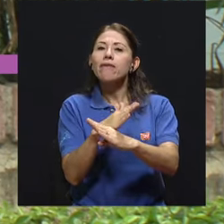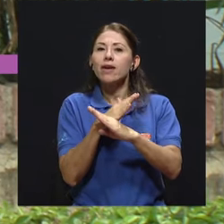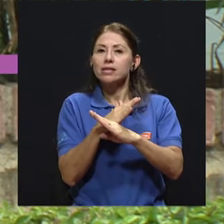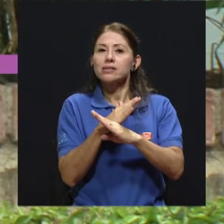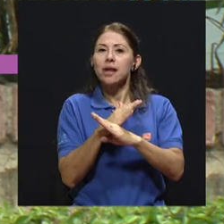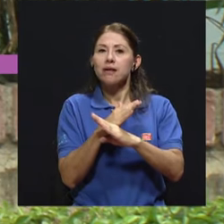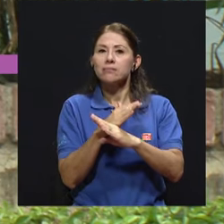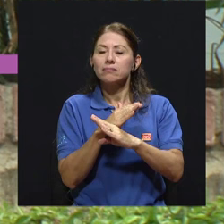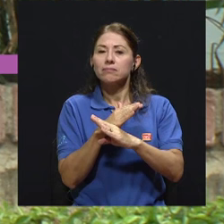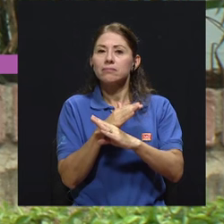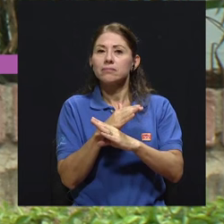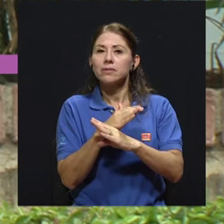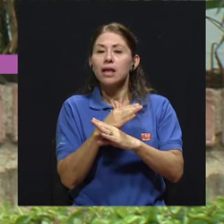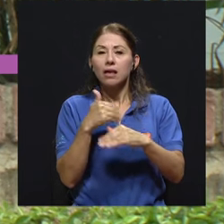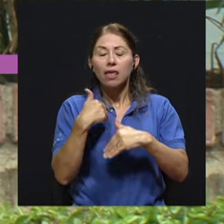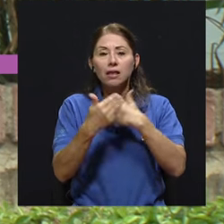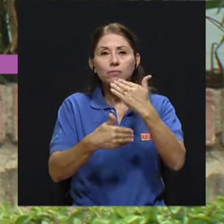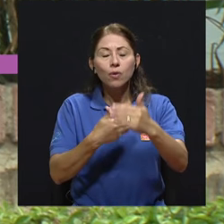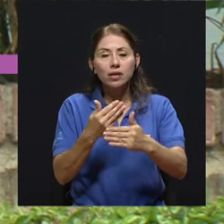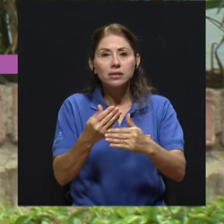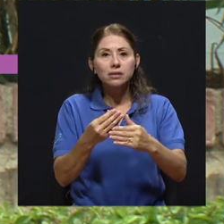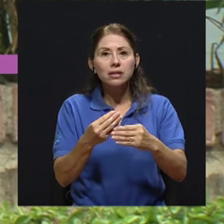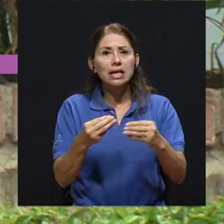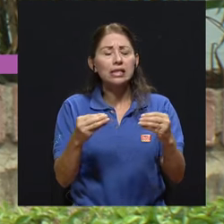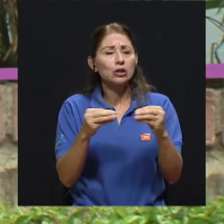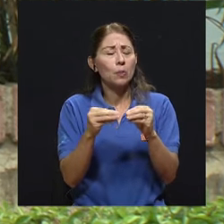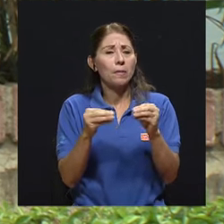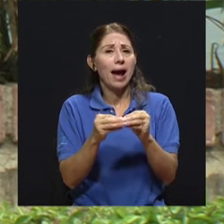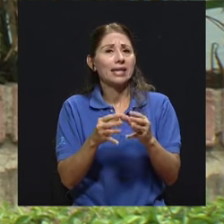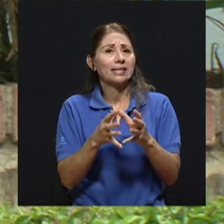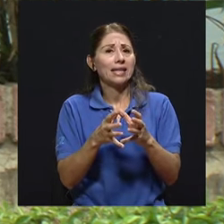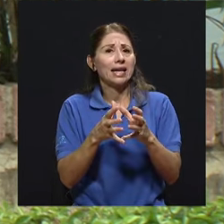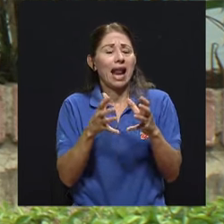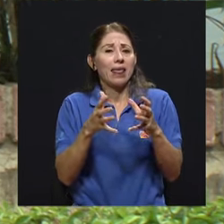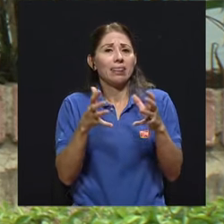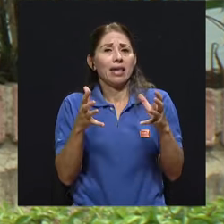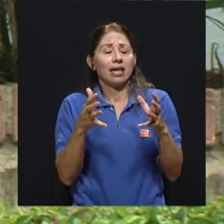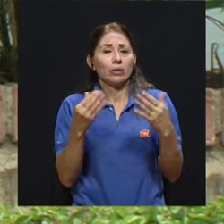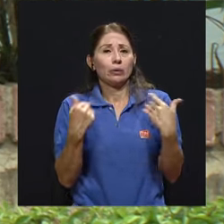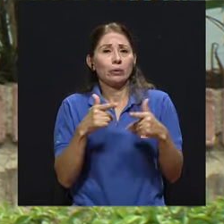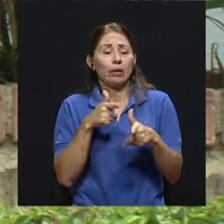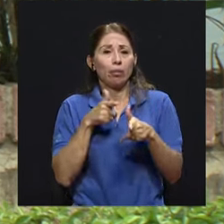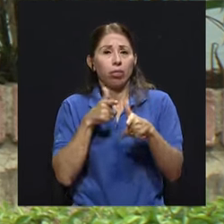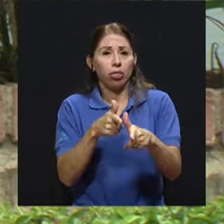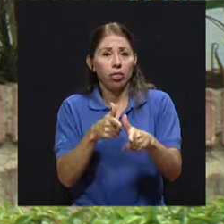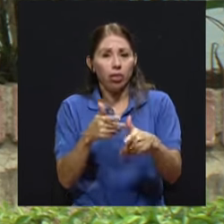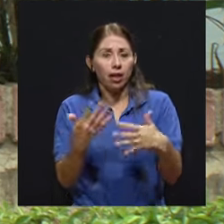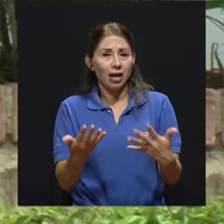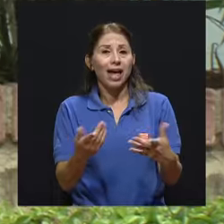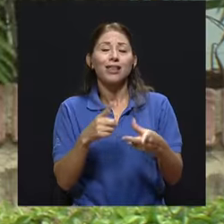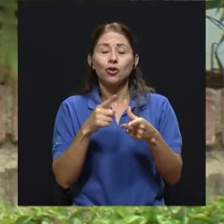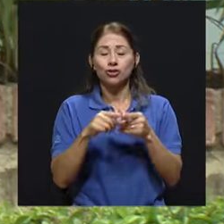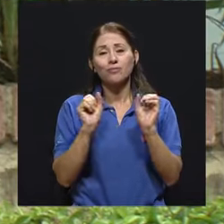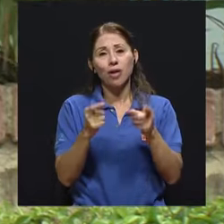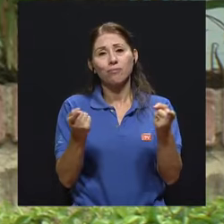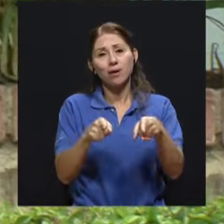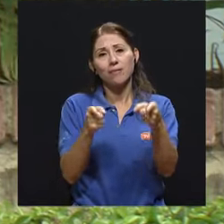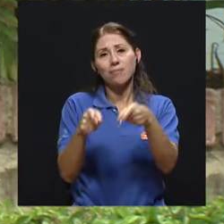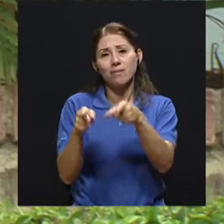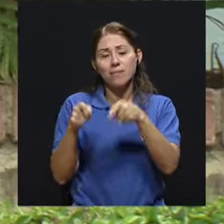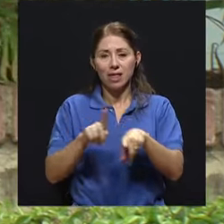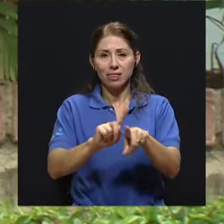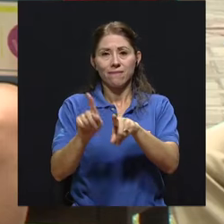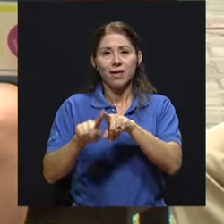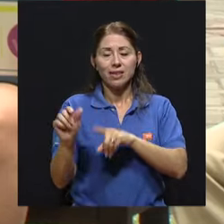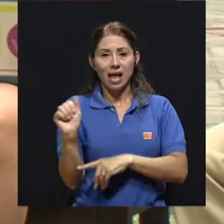momento determinado se hizo más grande, exagerado, más allá de lo normal, y entonces me provoca las diferentes alergias que se nos